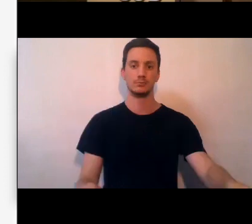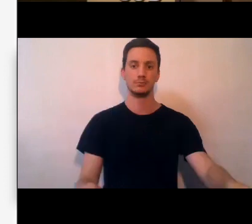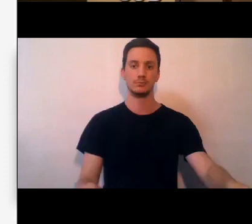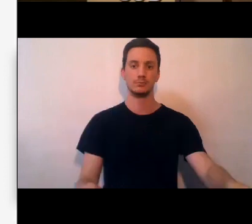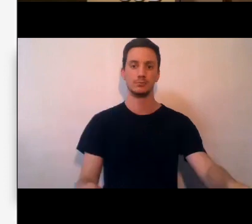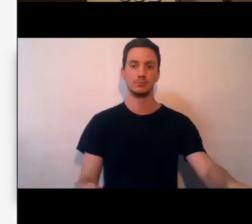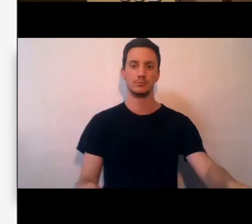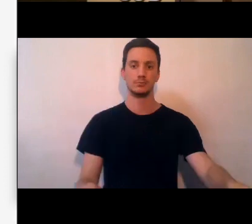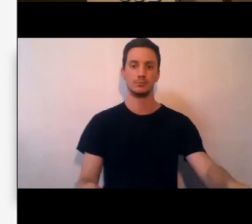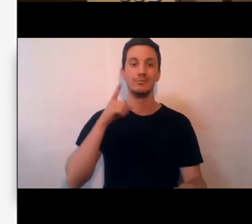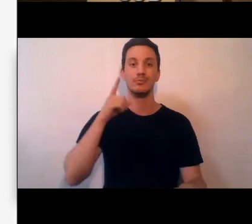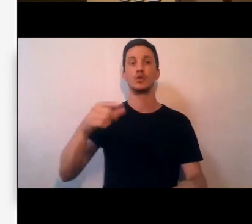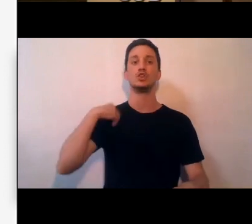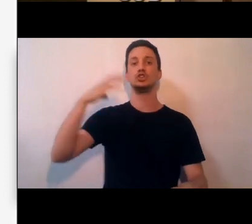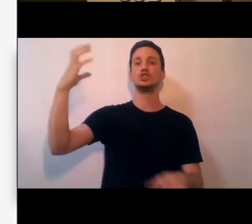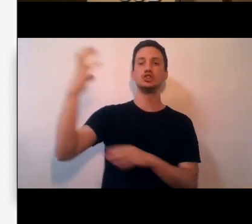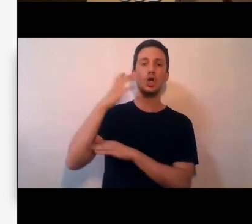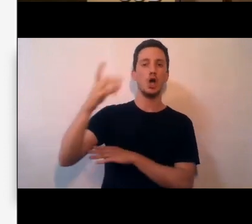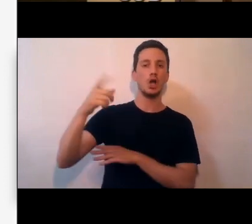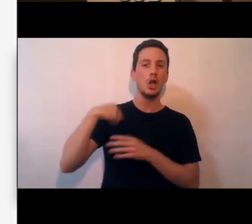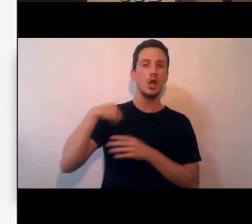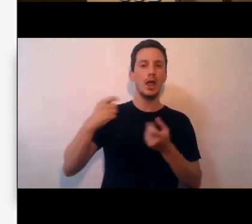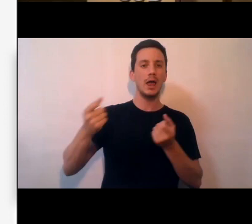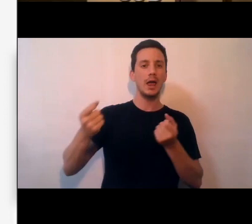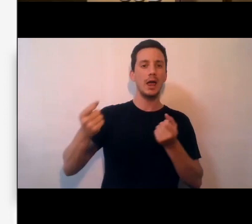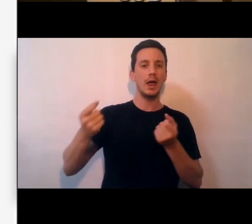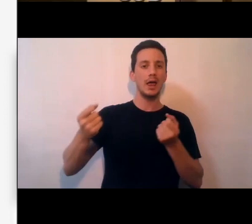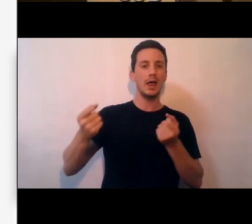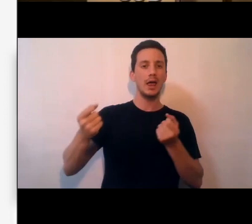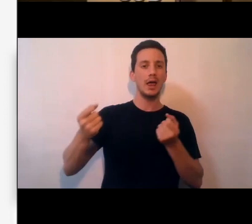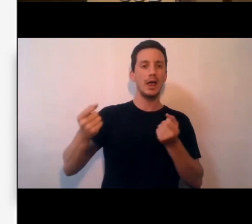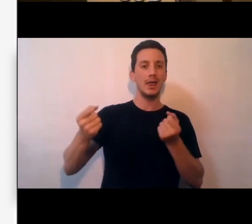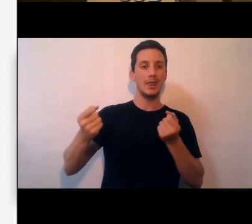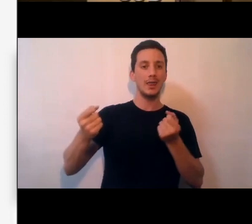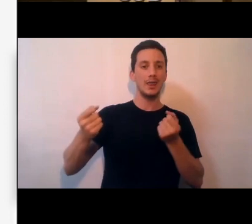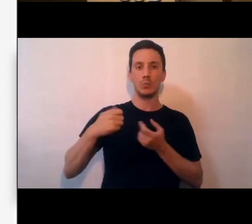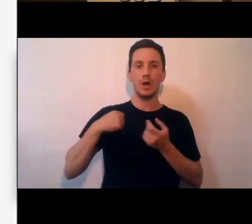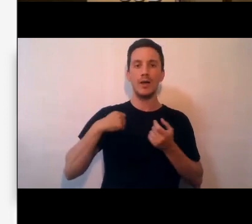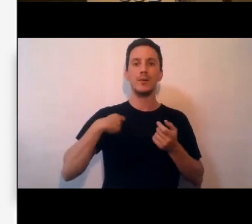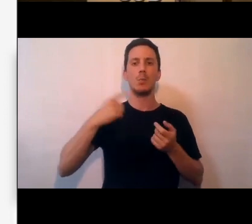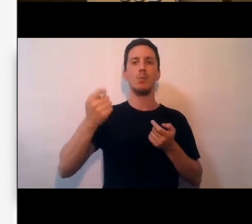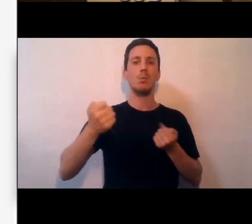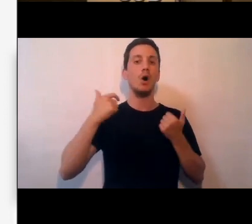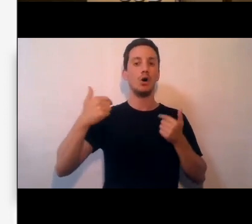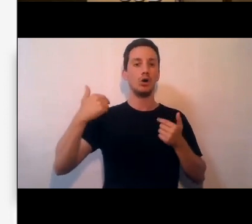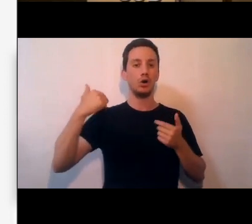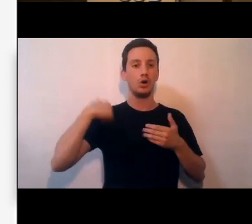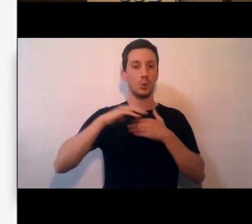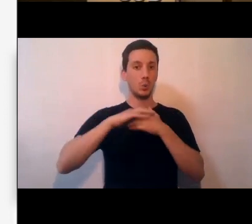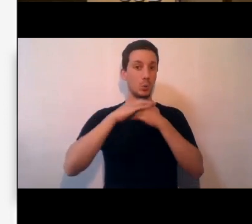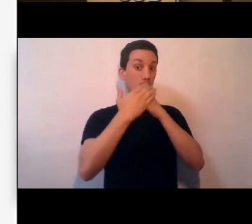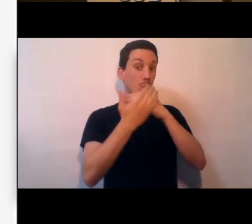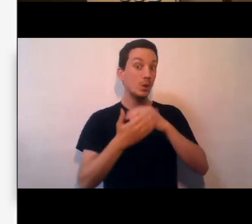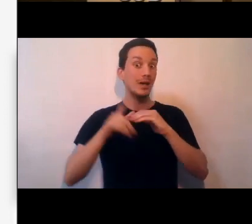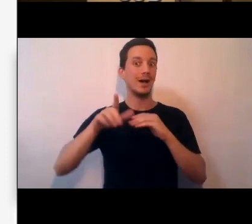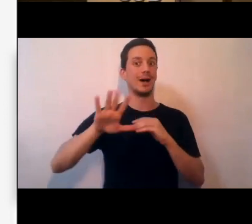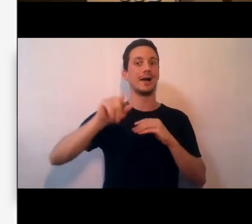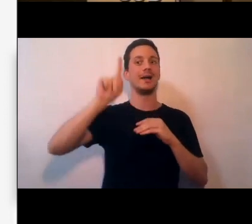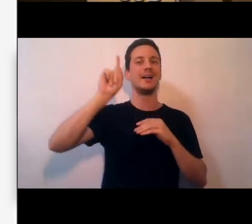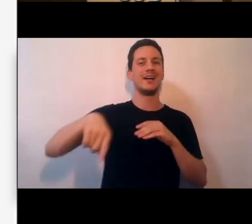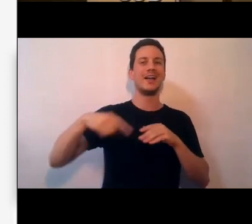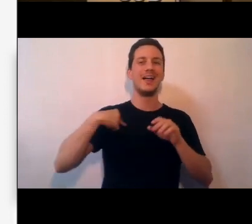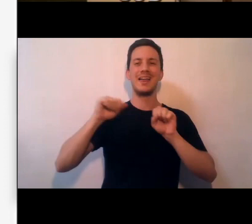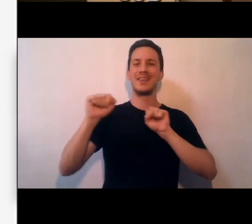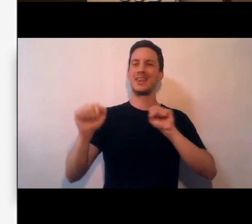disminuye las defensas naturales de la piel, o sea, altera también un poco la barrera cutánea y te deja indefenso